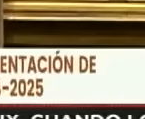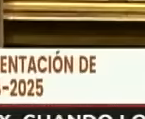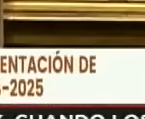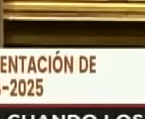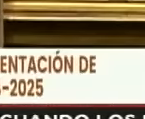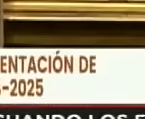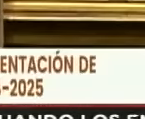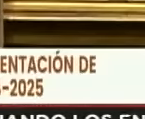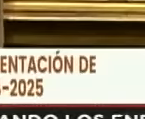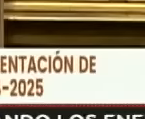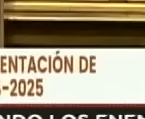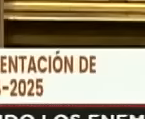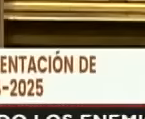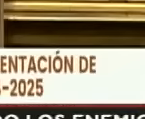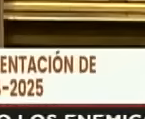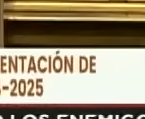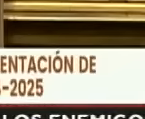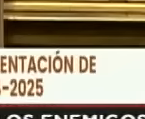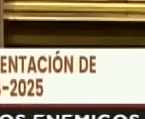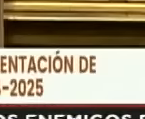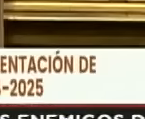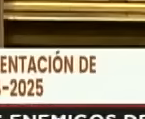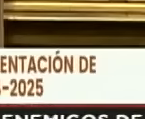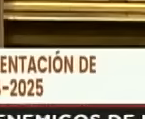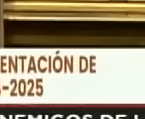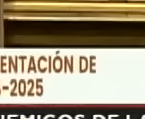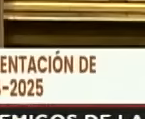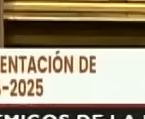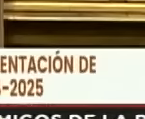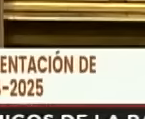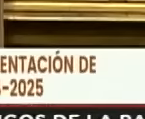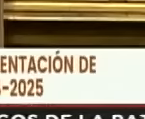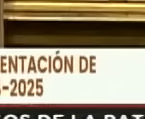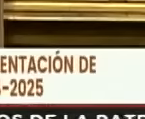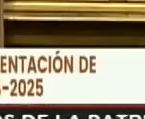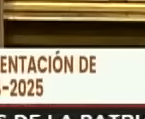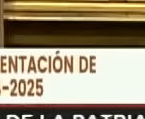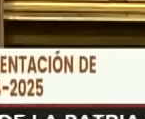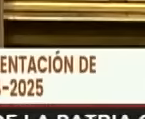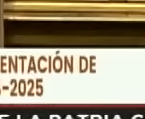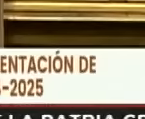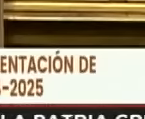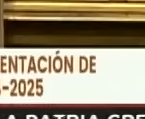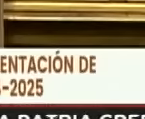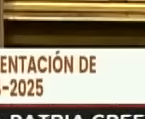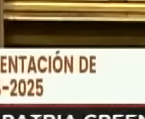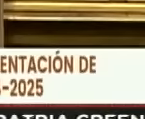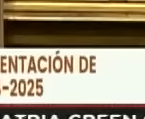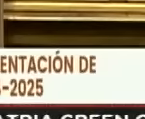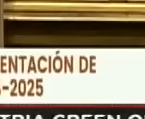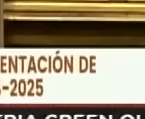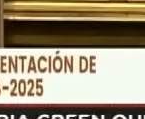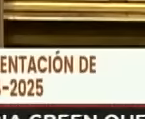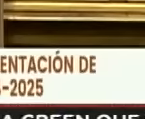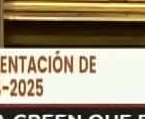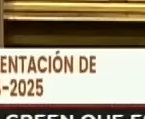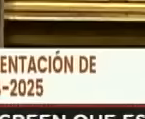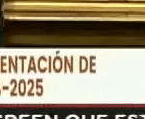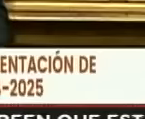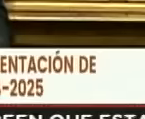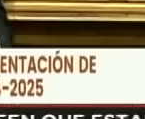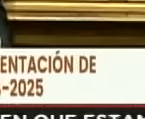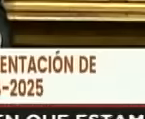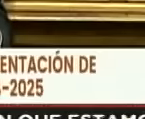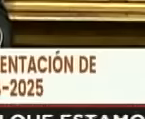postular a los cargos que ya fueron establecidos y leídos según el reglamento interior y de debate por el secretario accidental